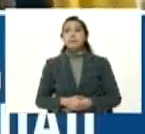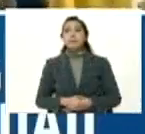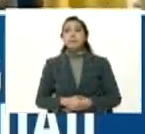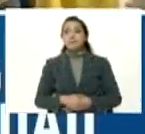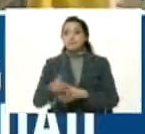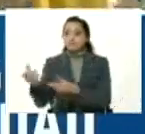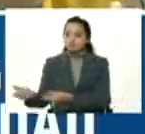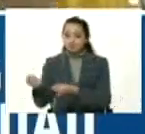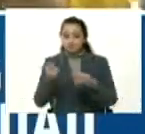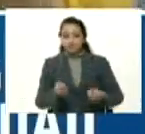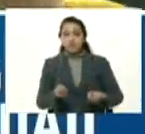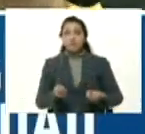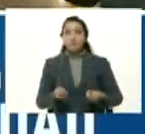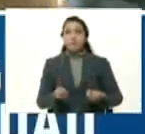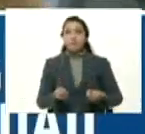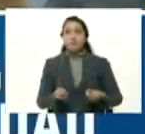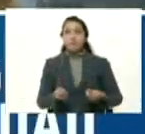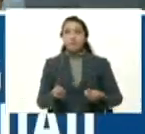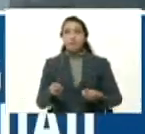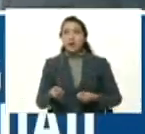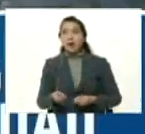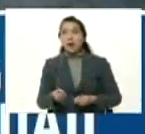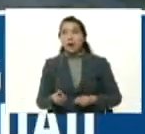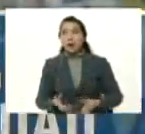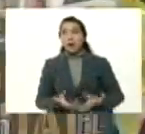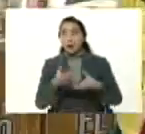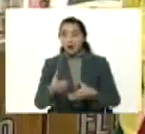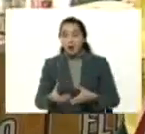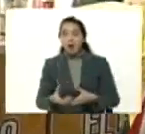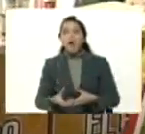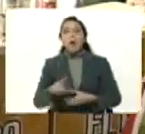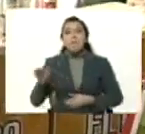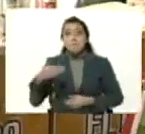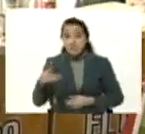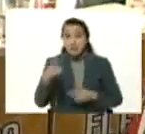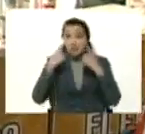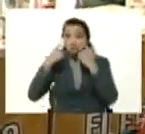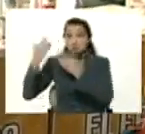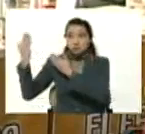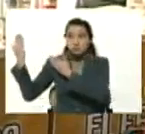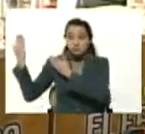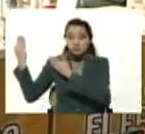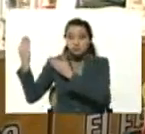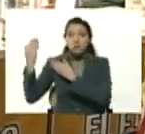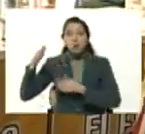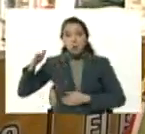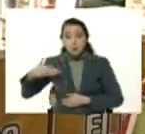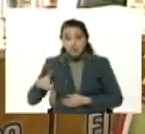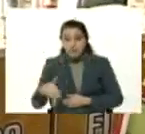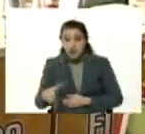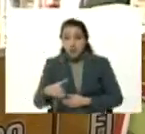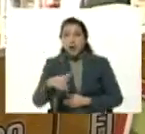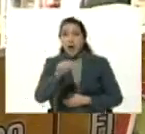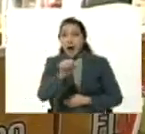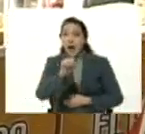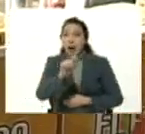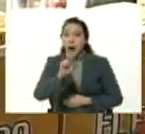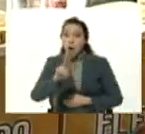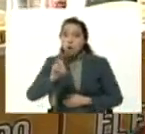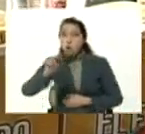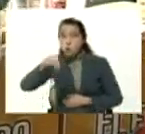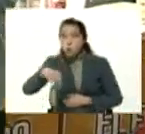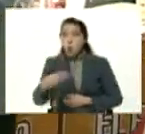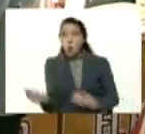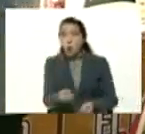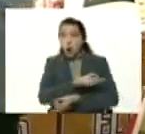dar. Embutido... Está frito. ...de pescado. Embutido de pescado. La estamos haciendo con base atún y otros productos para mejorar